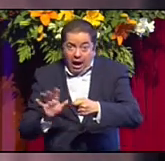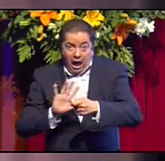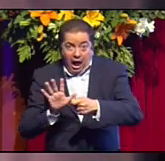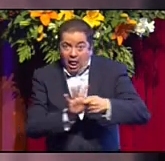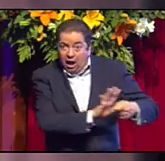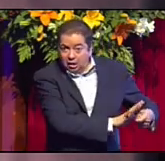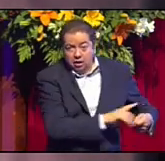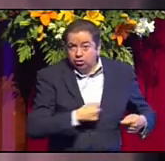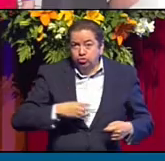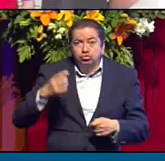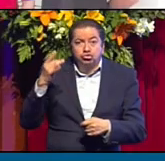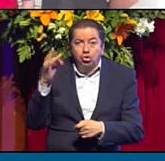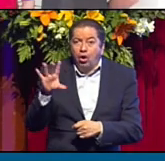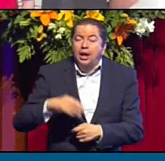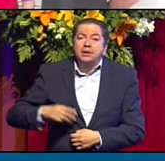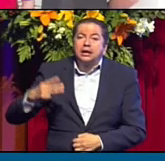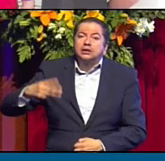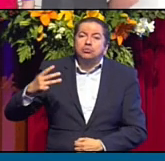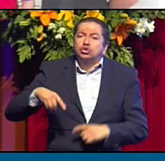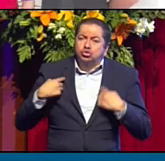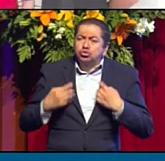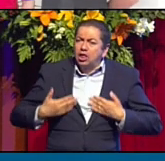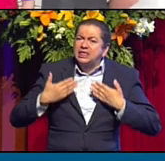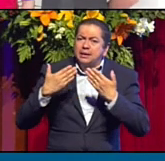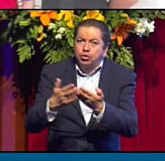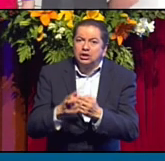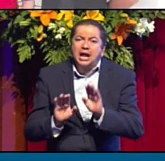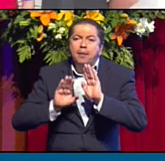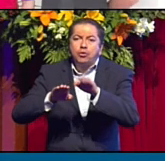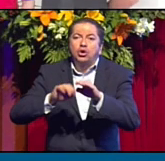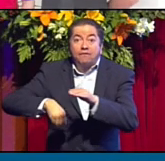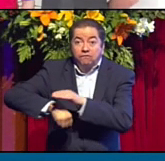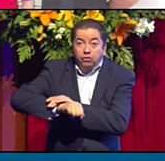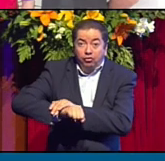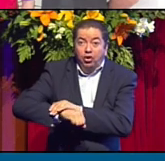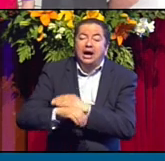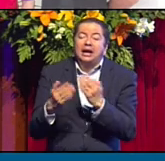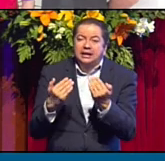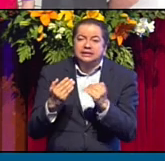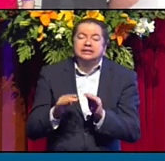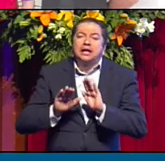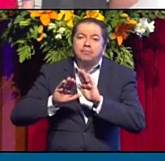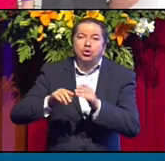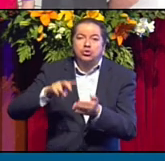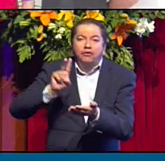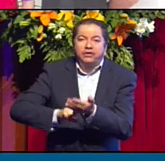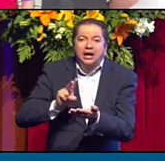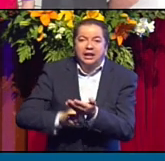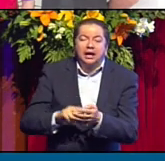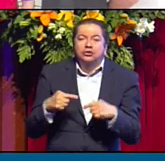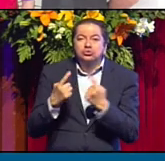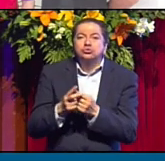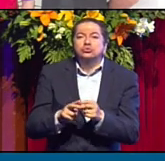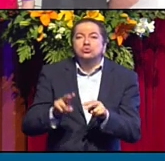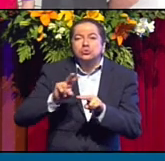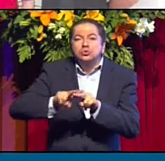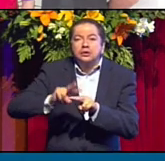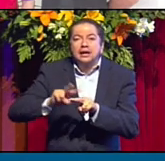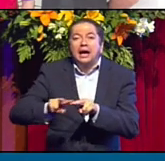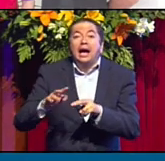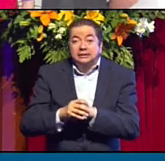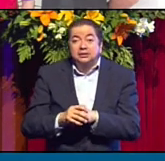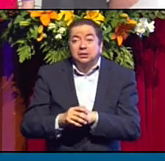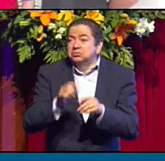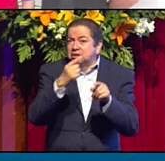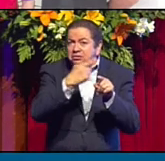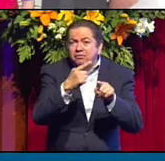Y hoy día estamos disponibles a seguir apoyando no solo el fútbol, que requiere un apoyo real, que vamos a hacer camarines, probablemente durante el año